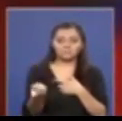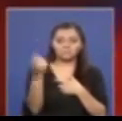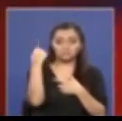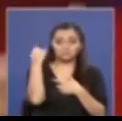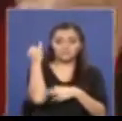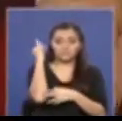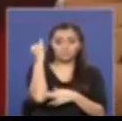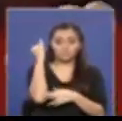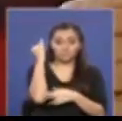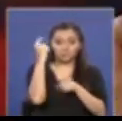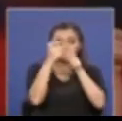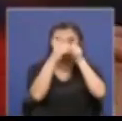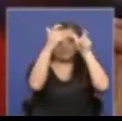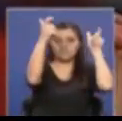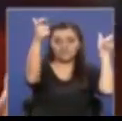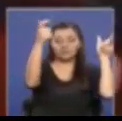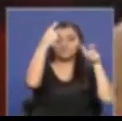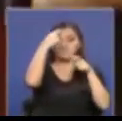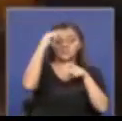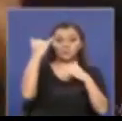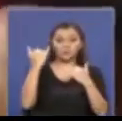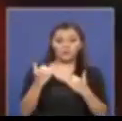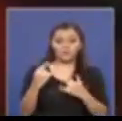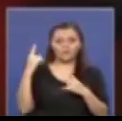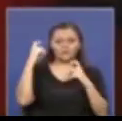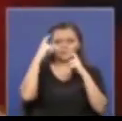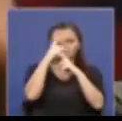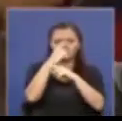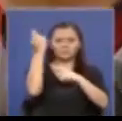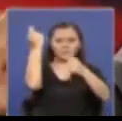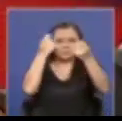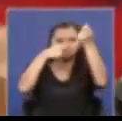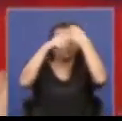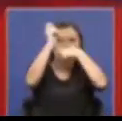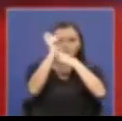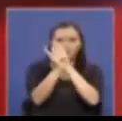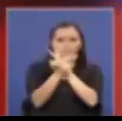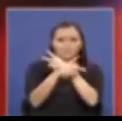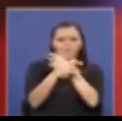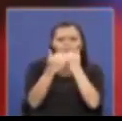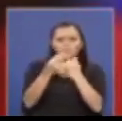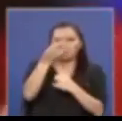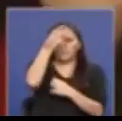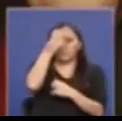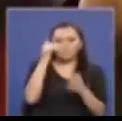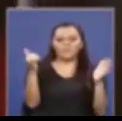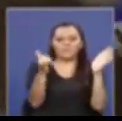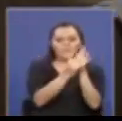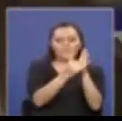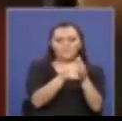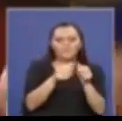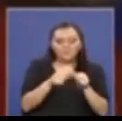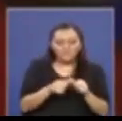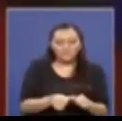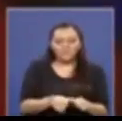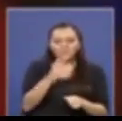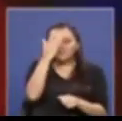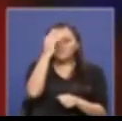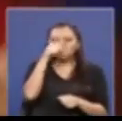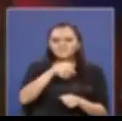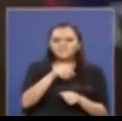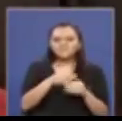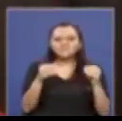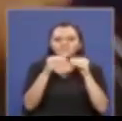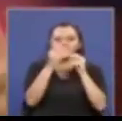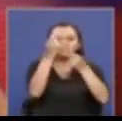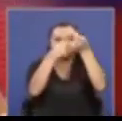escala. Pero esta es una situación difícil, exporta esa producción y por eso hemos decidido mantenerle el subsidio, porque sobre todo es para el